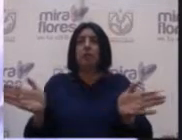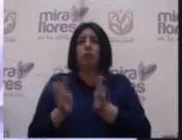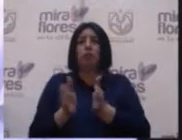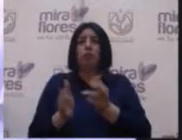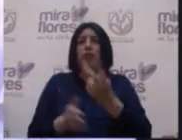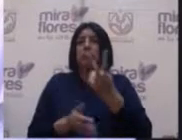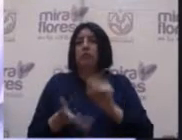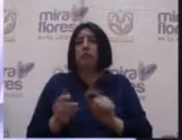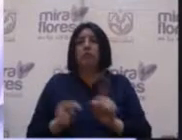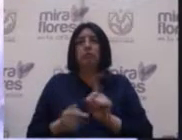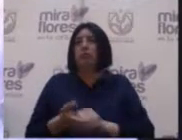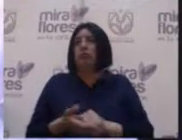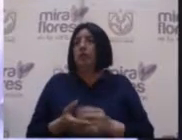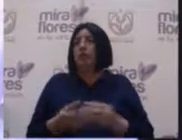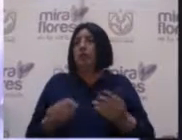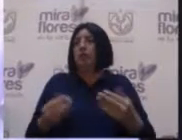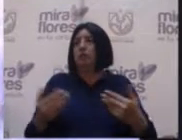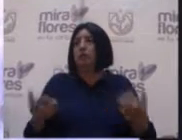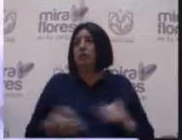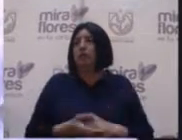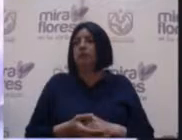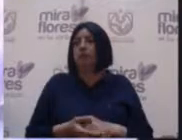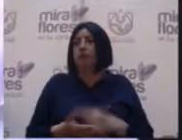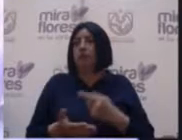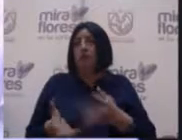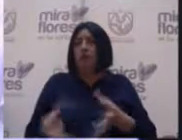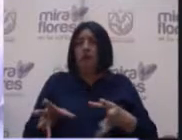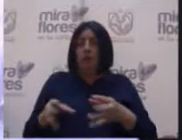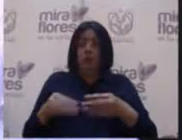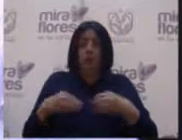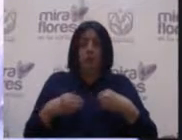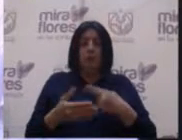muchísimas cosas, y yo decía, simplemente